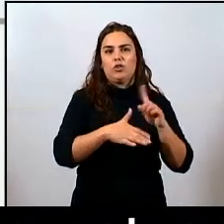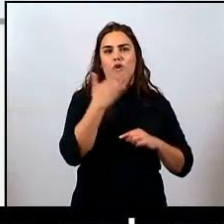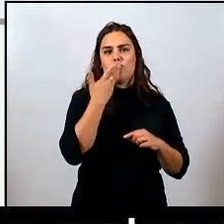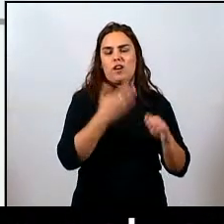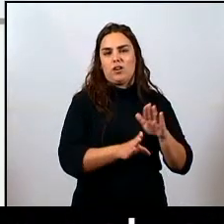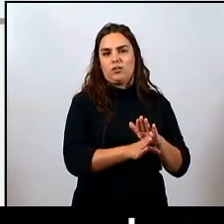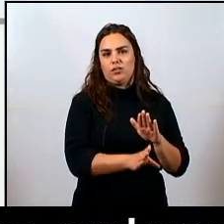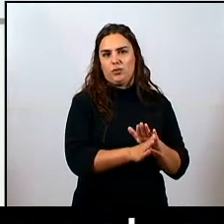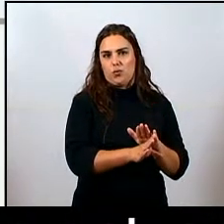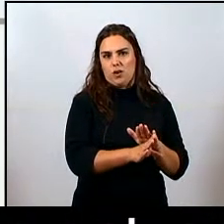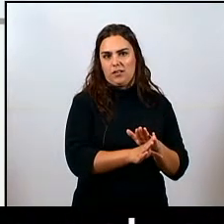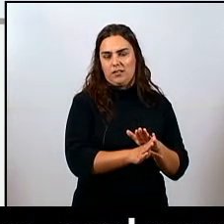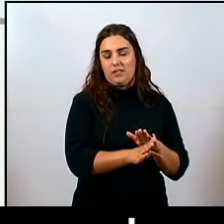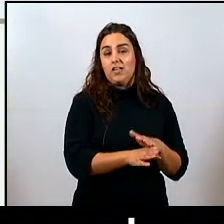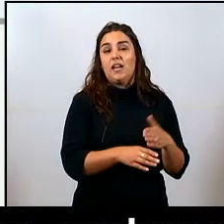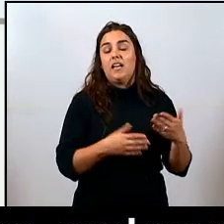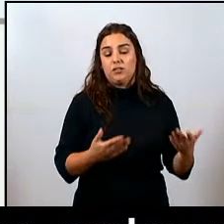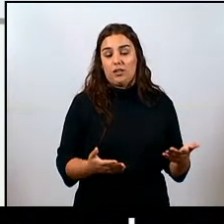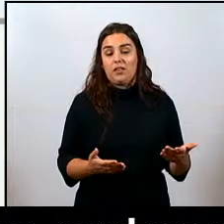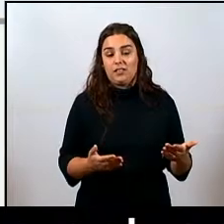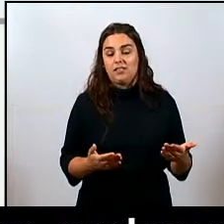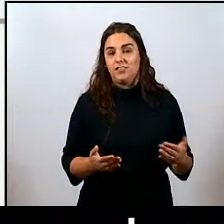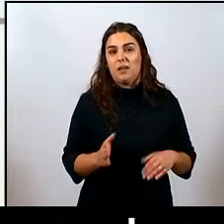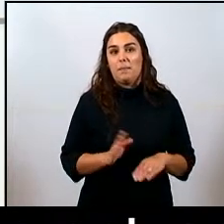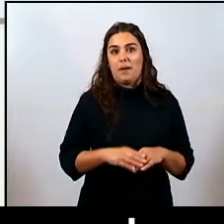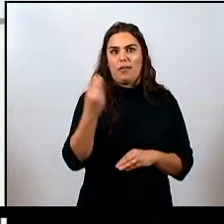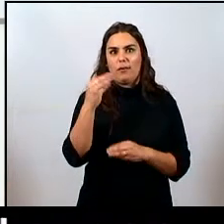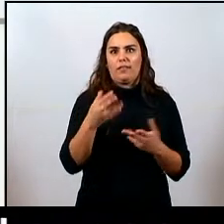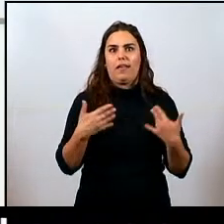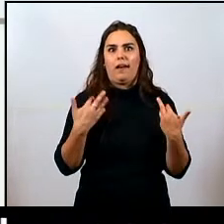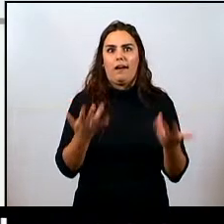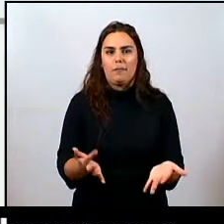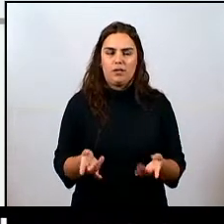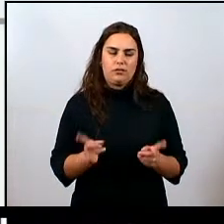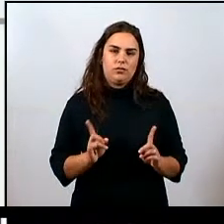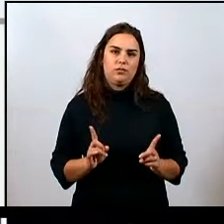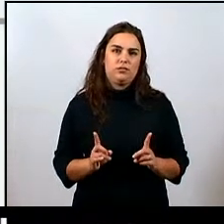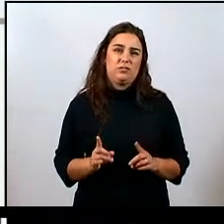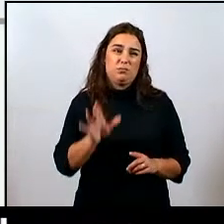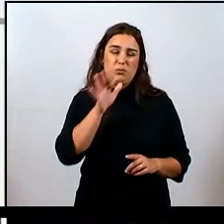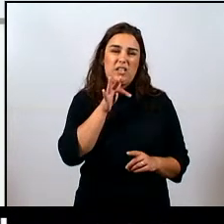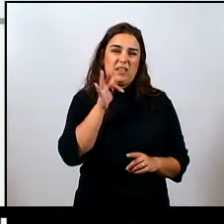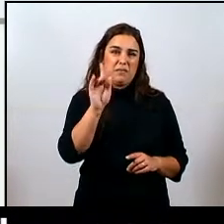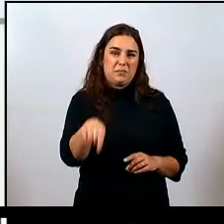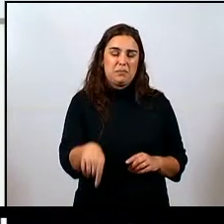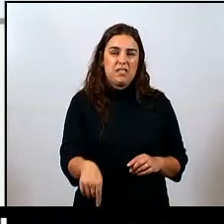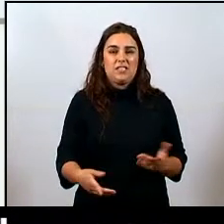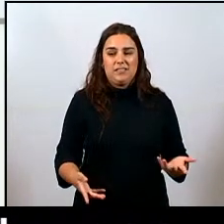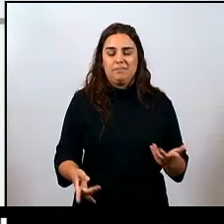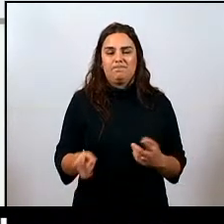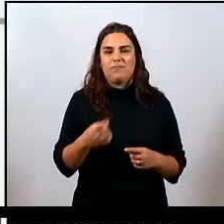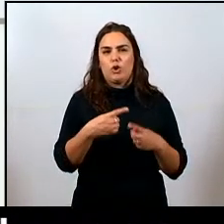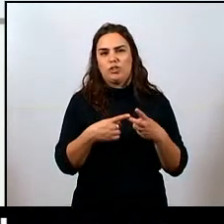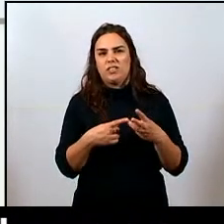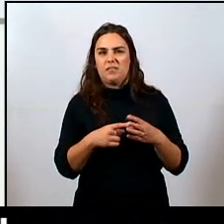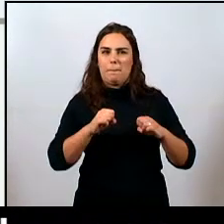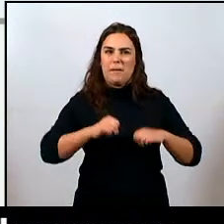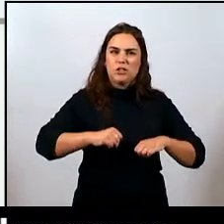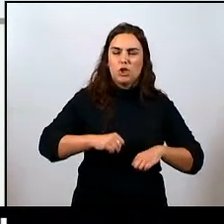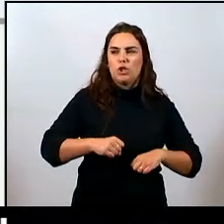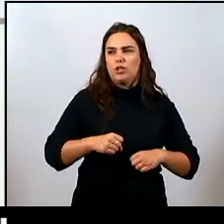de siempre y que no se les adelante la adolescencia. Además, eso contrae pues, otras cosas de